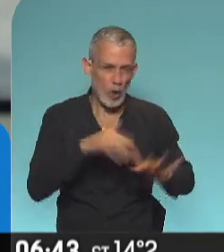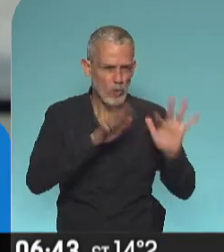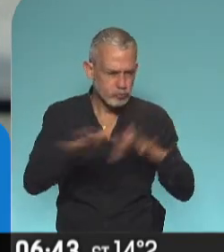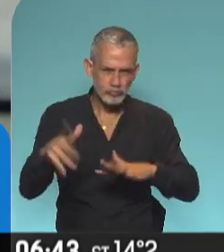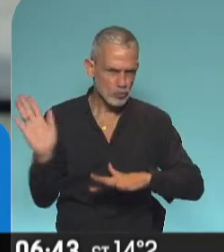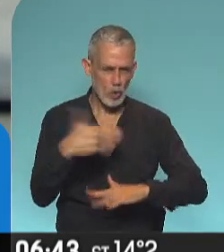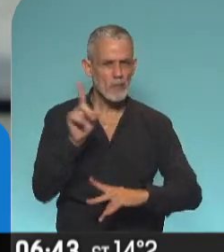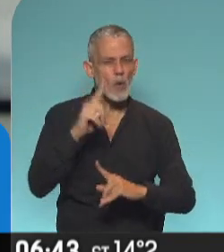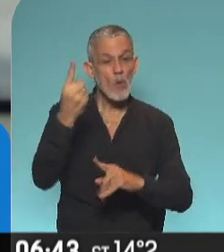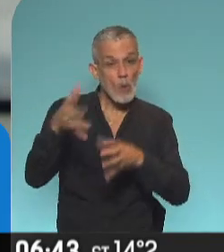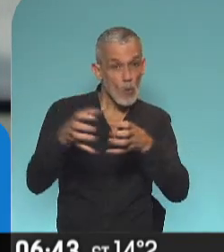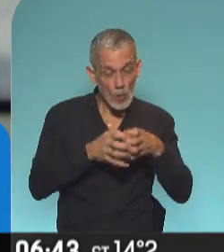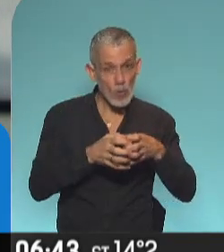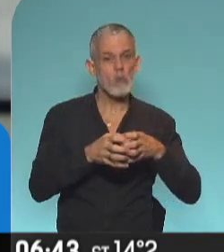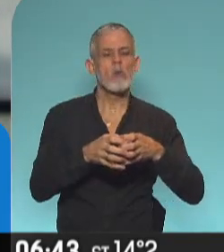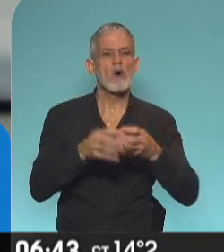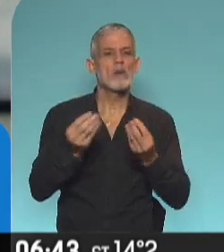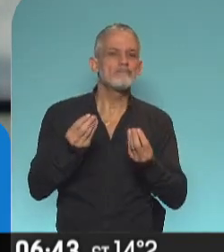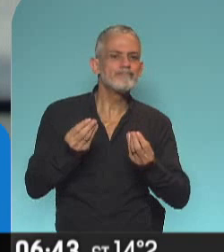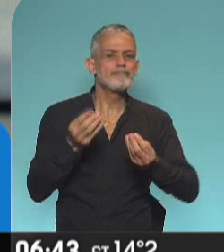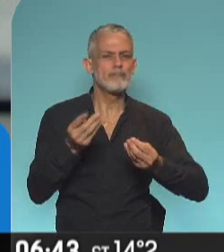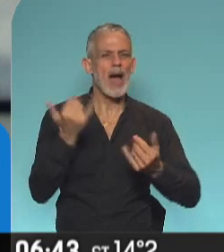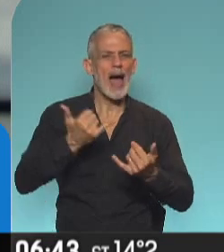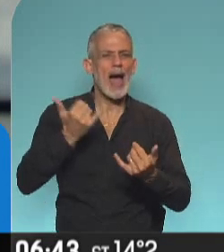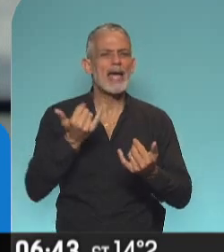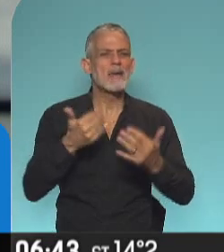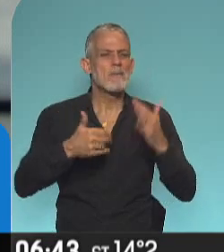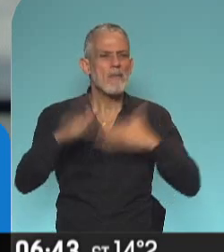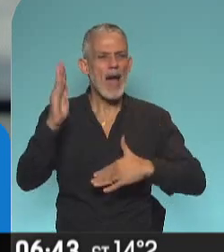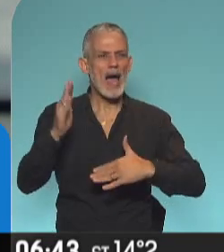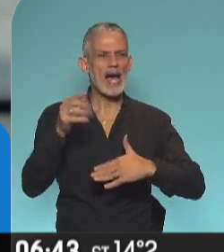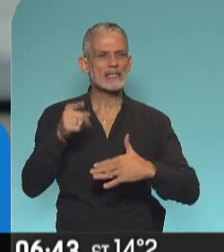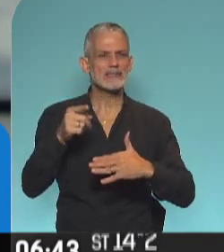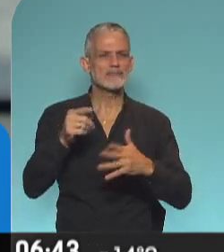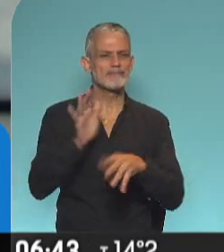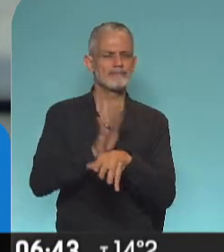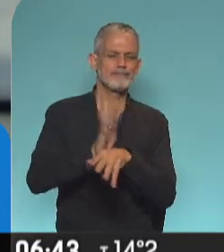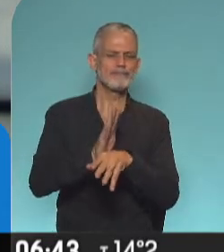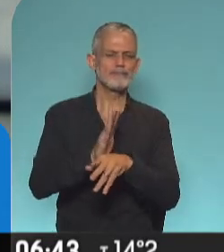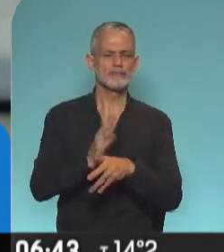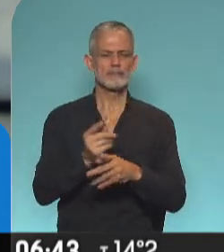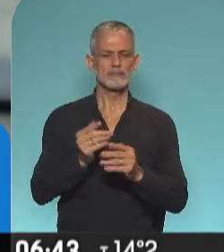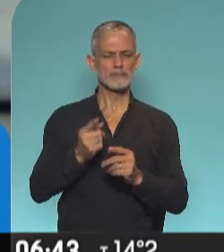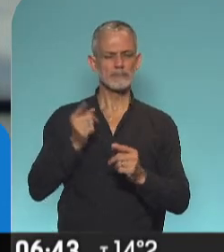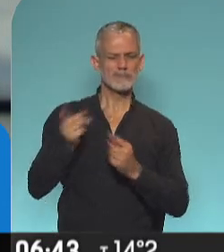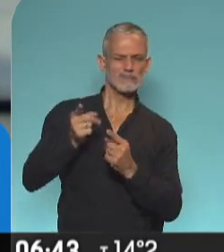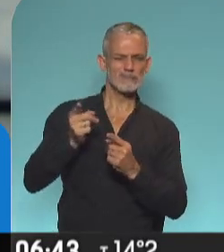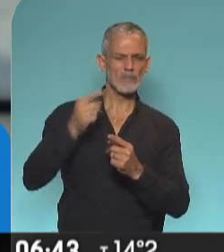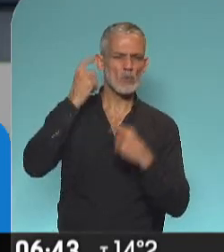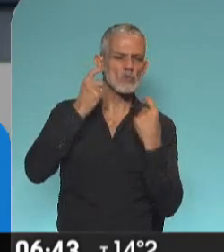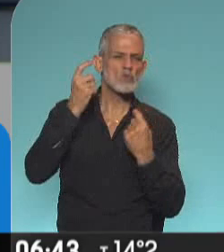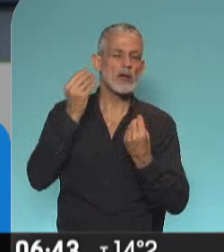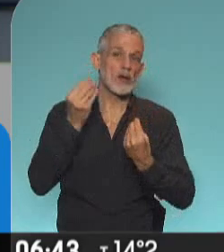pero sí un sector que aparece un poco más tendencioso en cuanto a soñar con